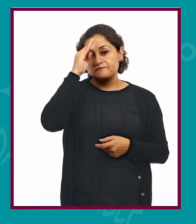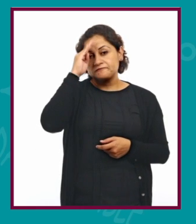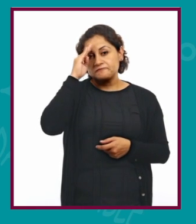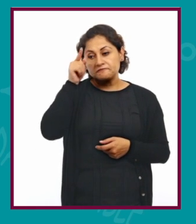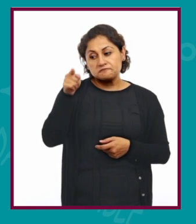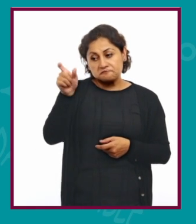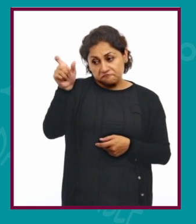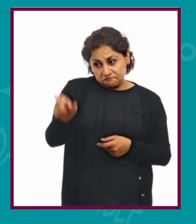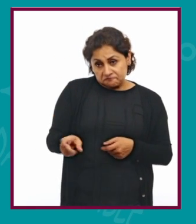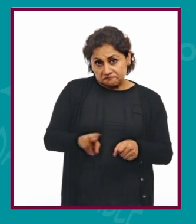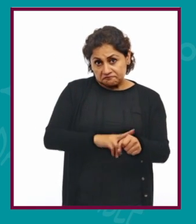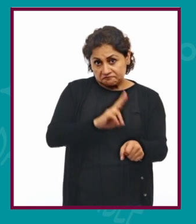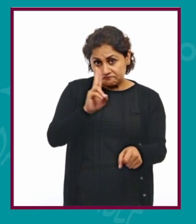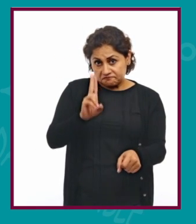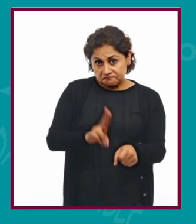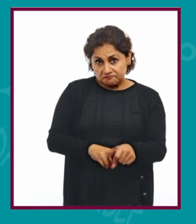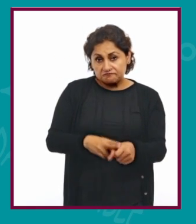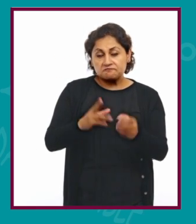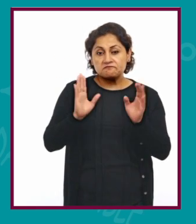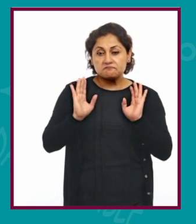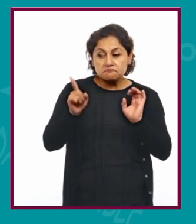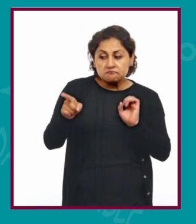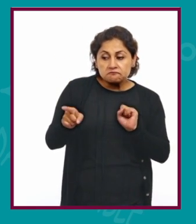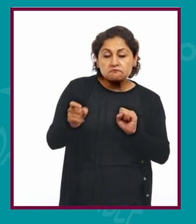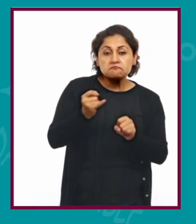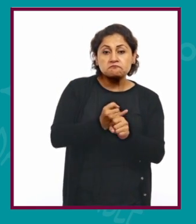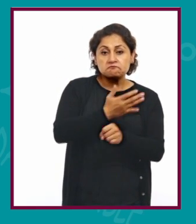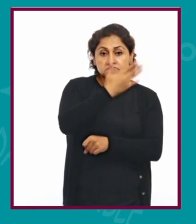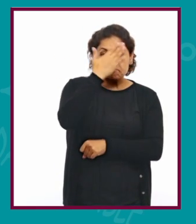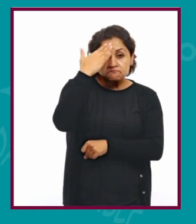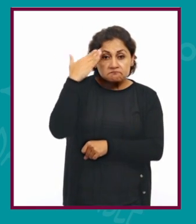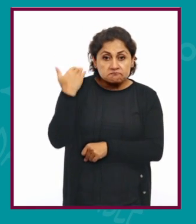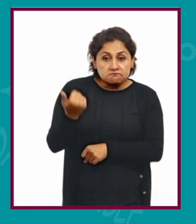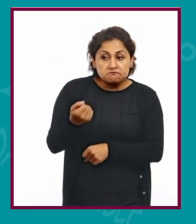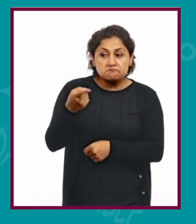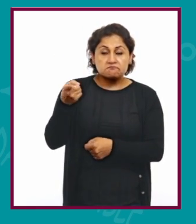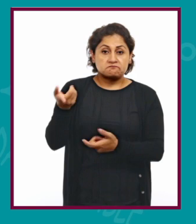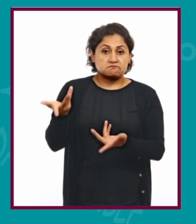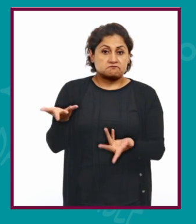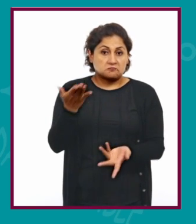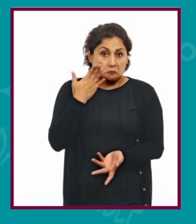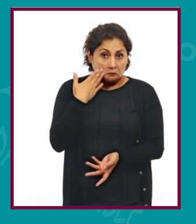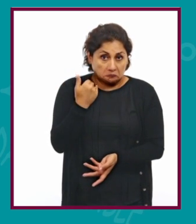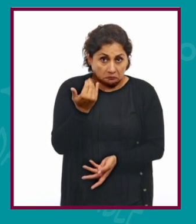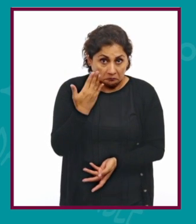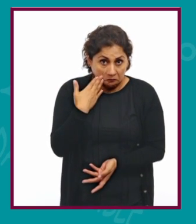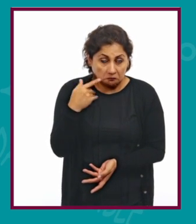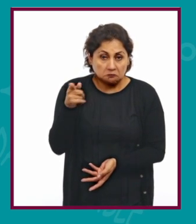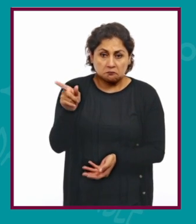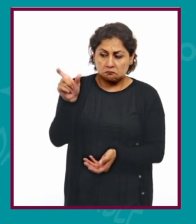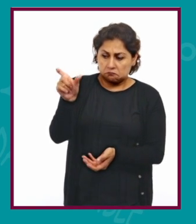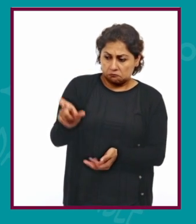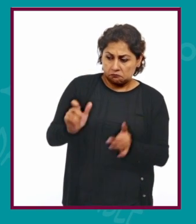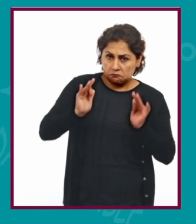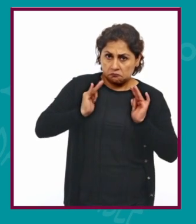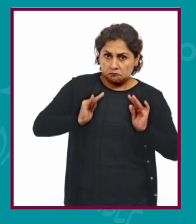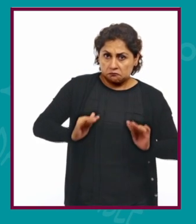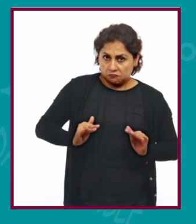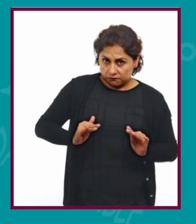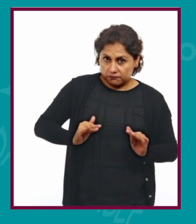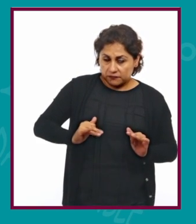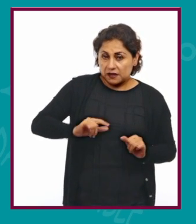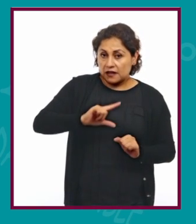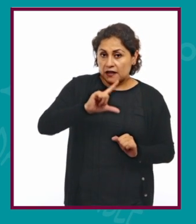absolutamente normal, absolutamente inofensiva, empática,